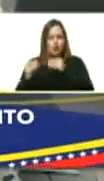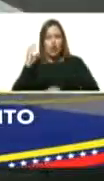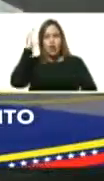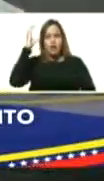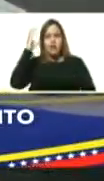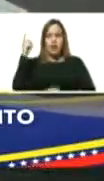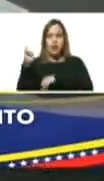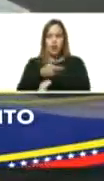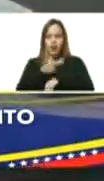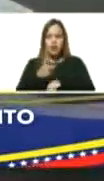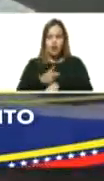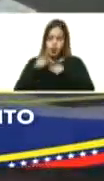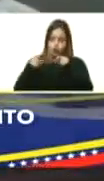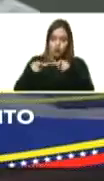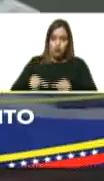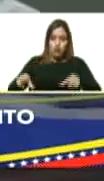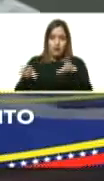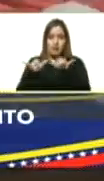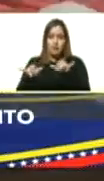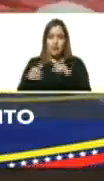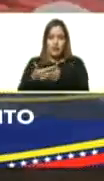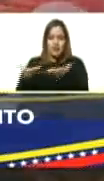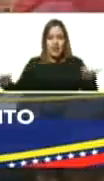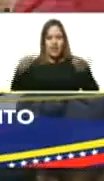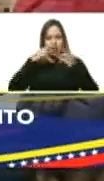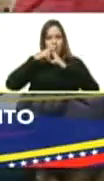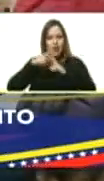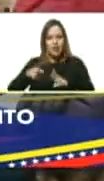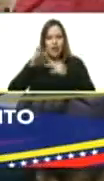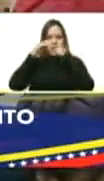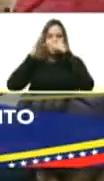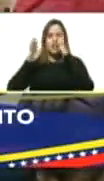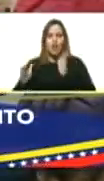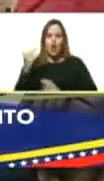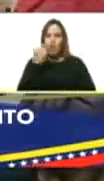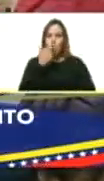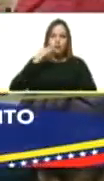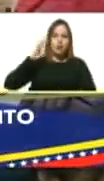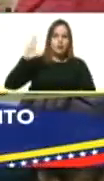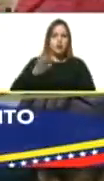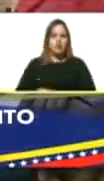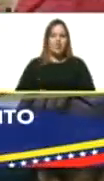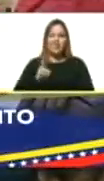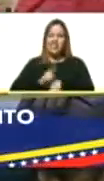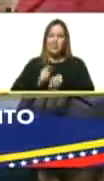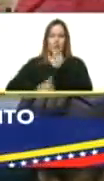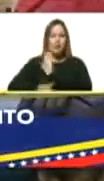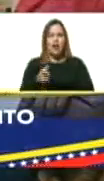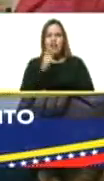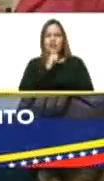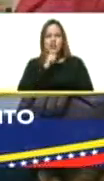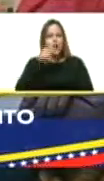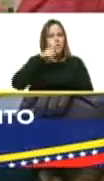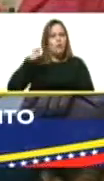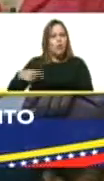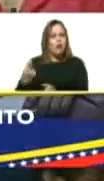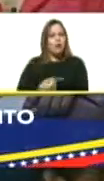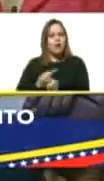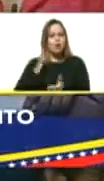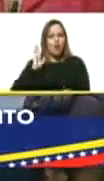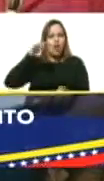de gobierno ahí en sitio, darle respuesta, atención, compromiso en los momentos más difíciles que el pueblo hermano de